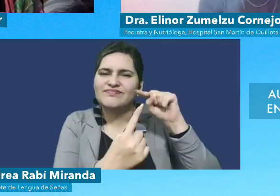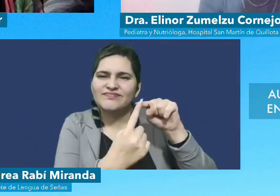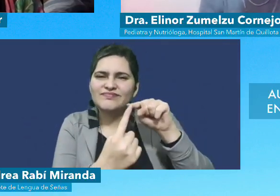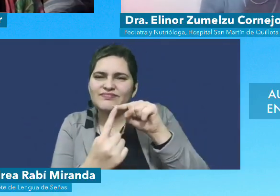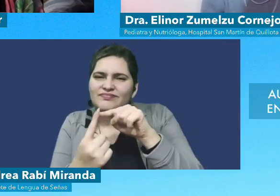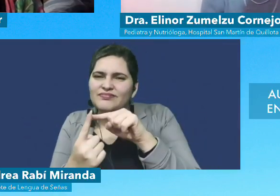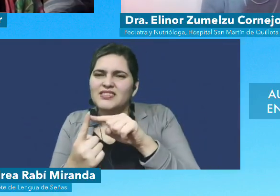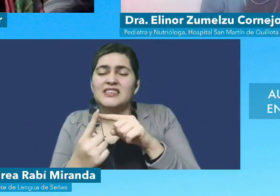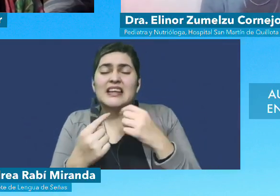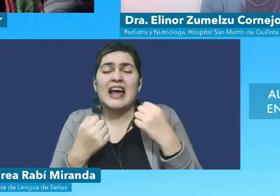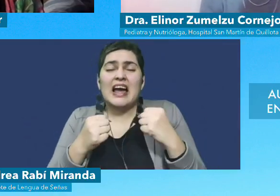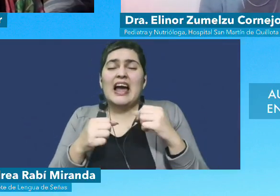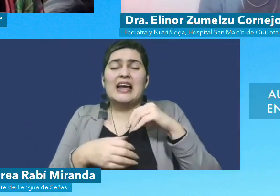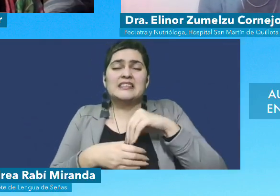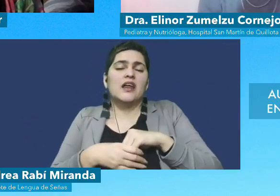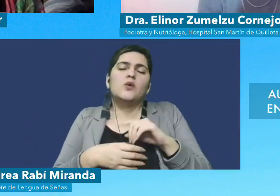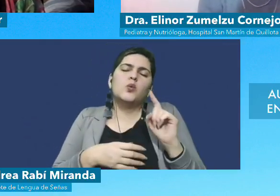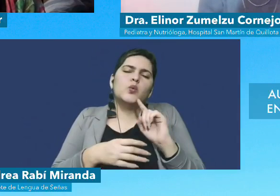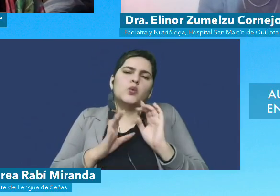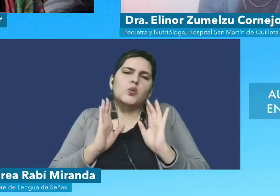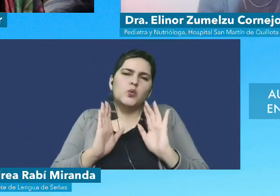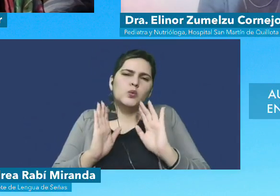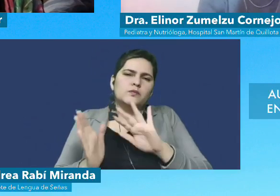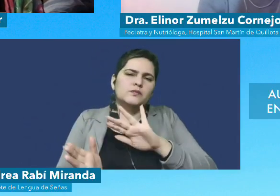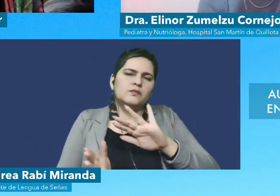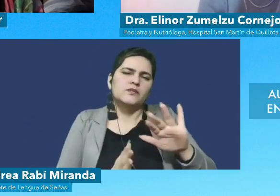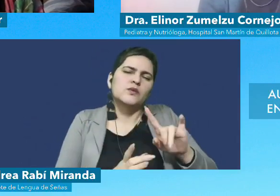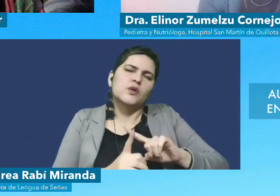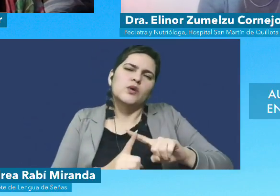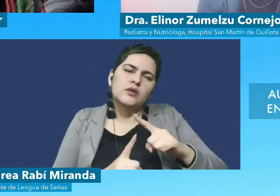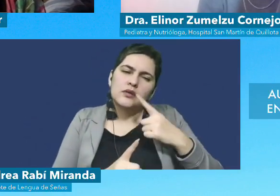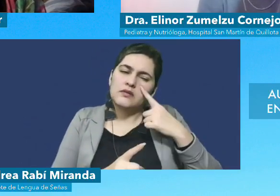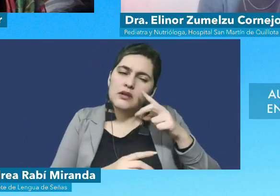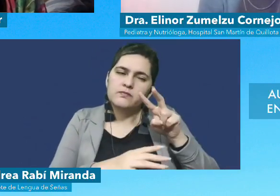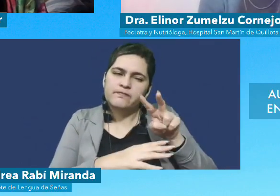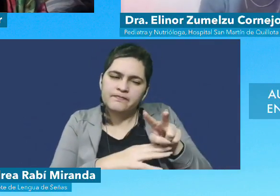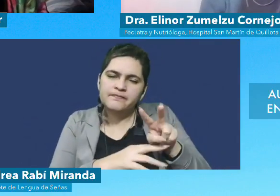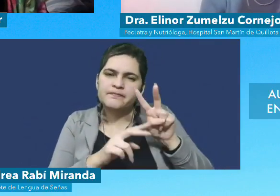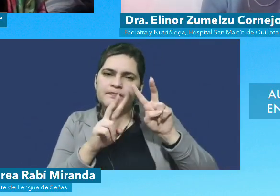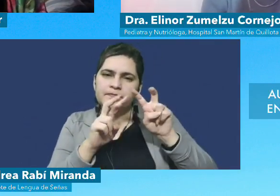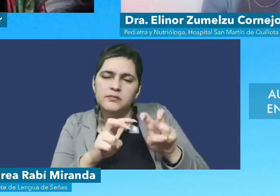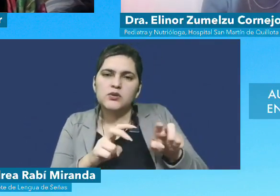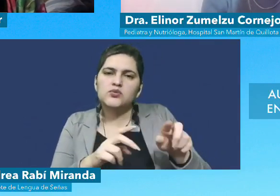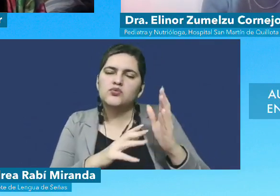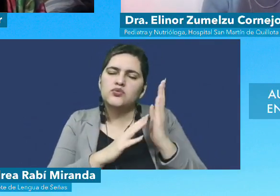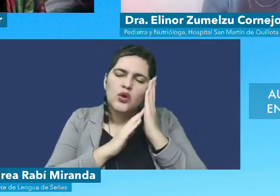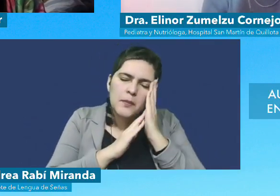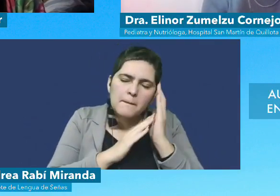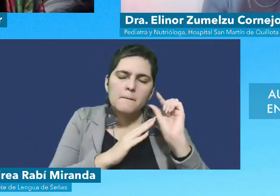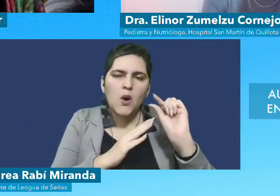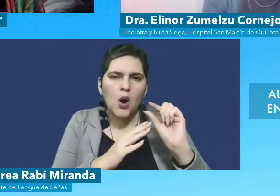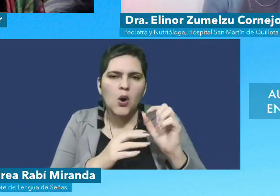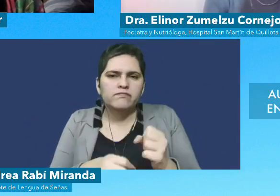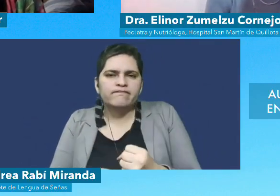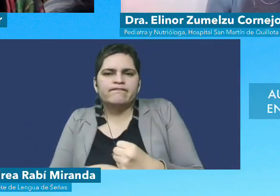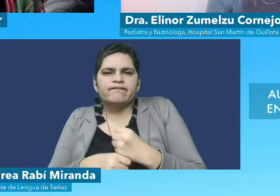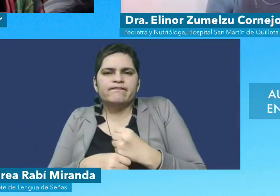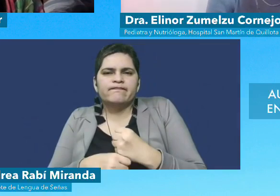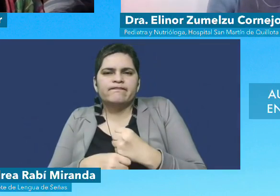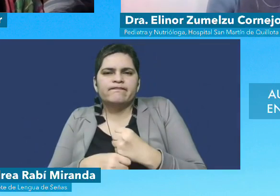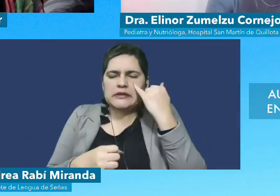ese es uno de los manejos. Entonces, y investigar por qué. Es la falta de sueño, es la constipación que lo tiene más irritable,